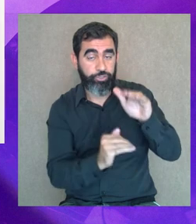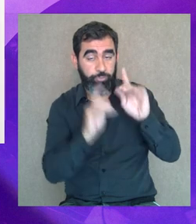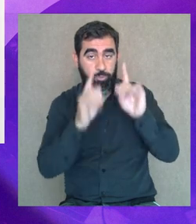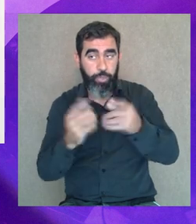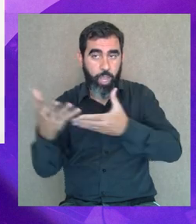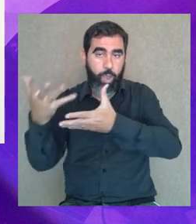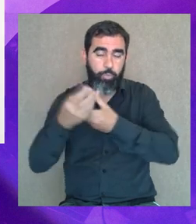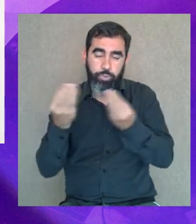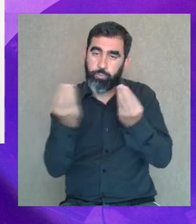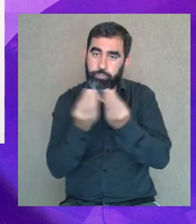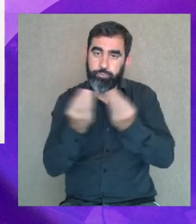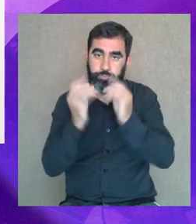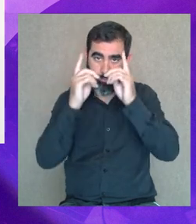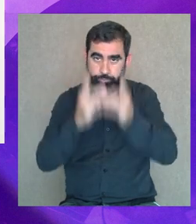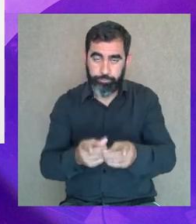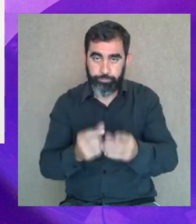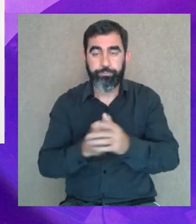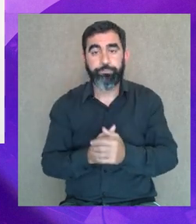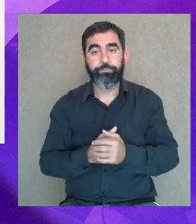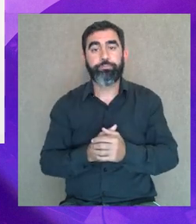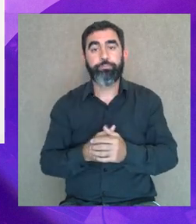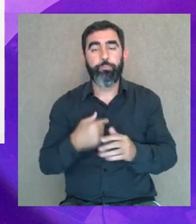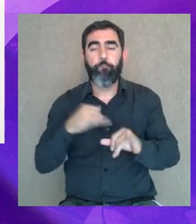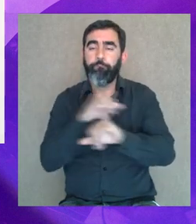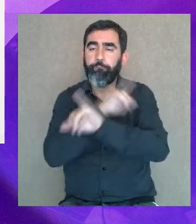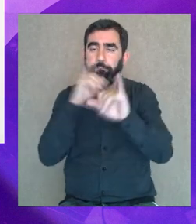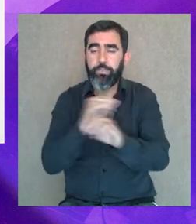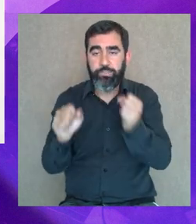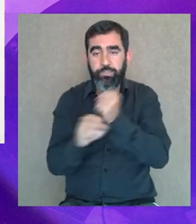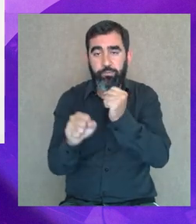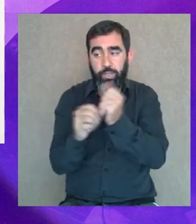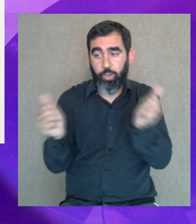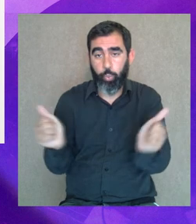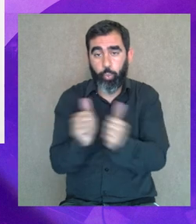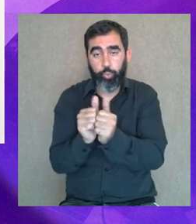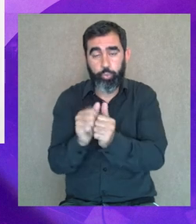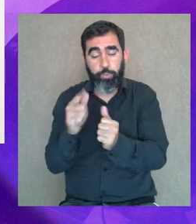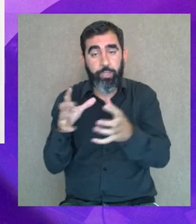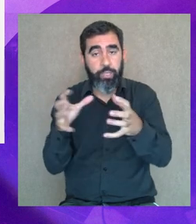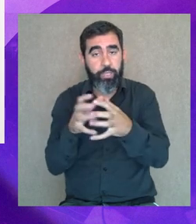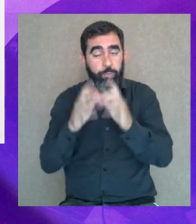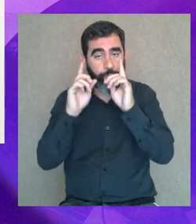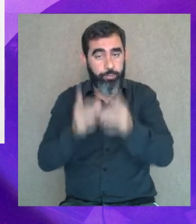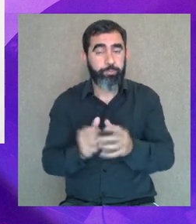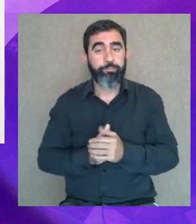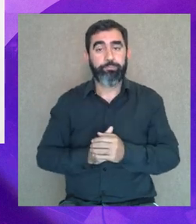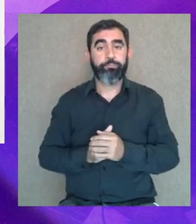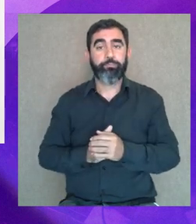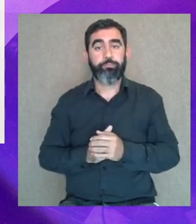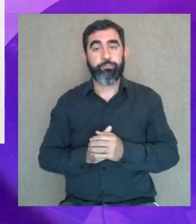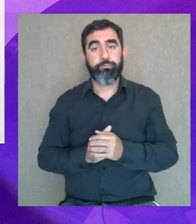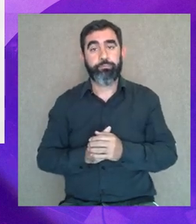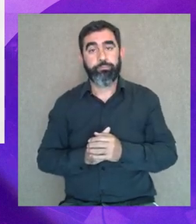una apoyatura curatorial y que estuve feliz de trabajar con ella y con todo él con todo el equipo del archivo y